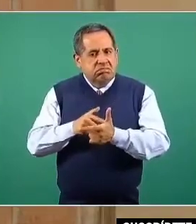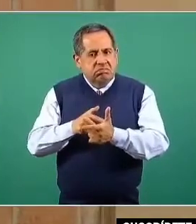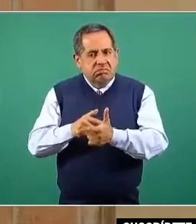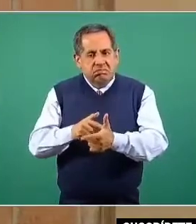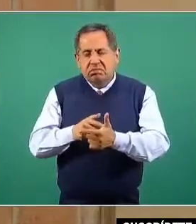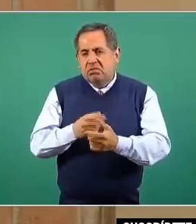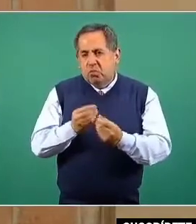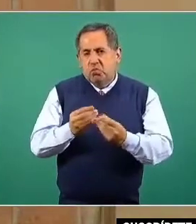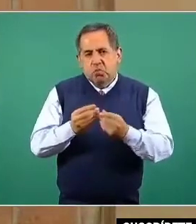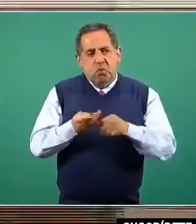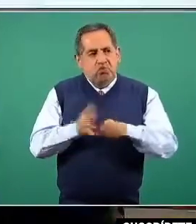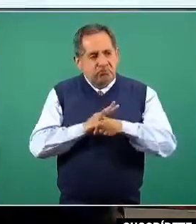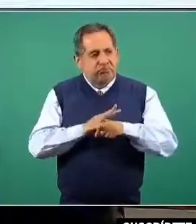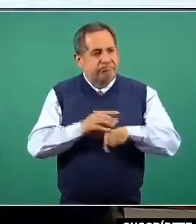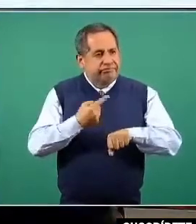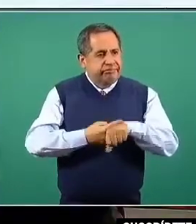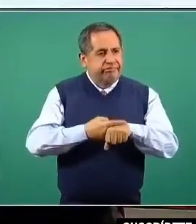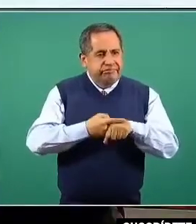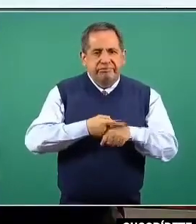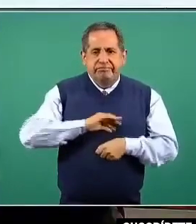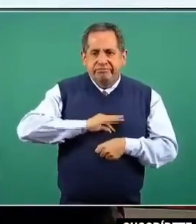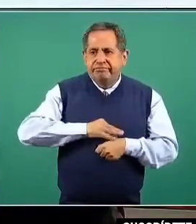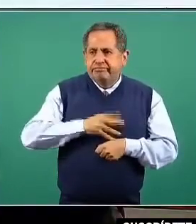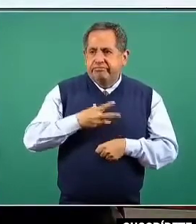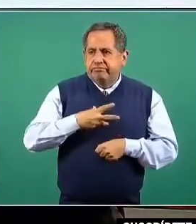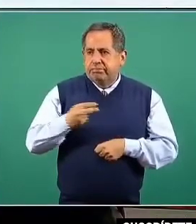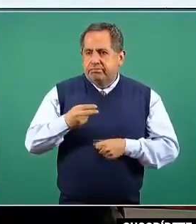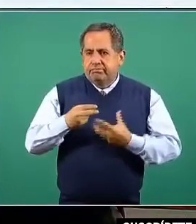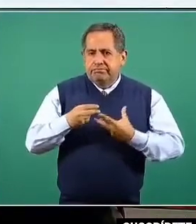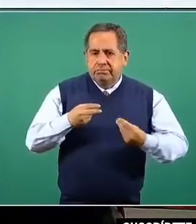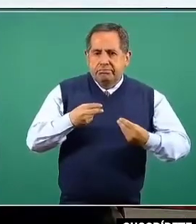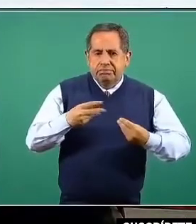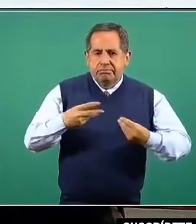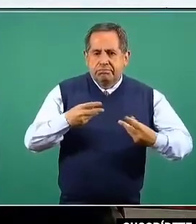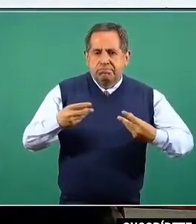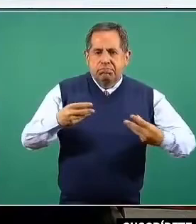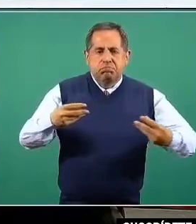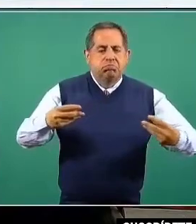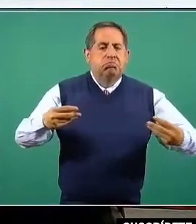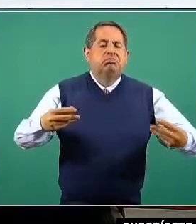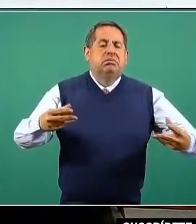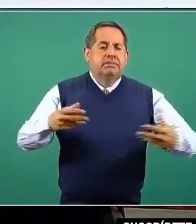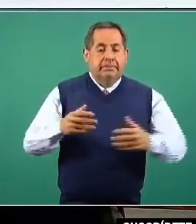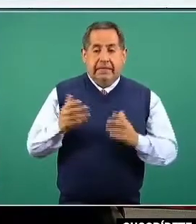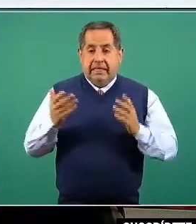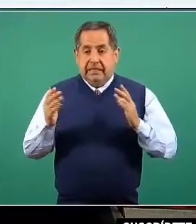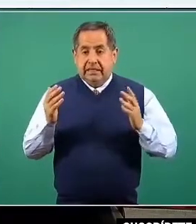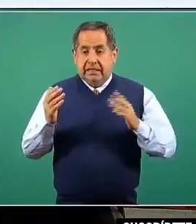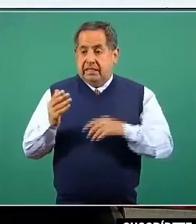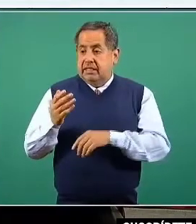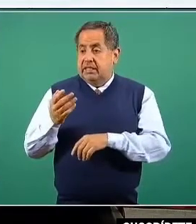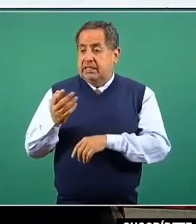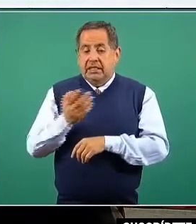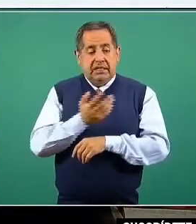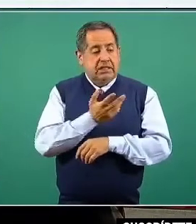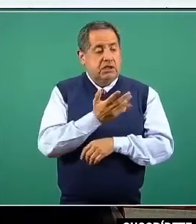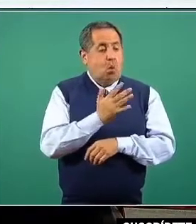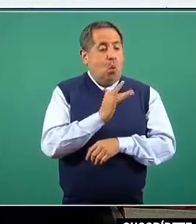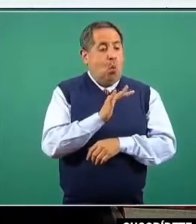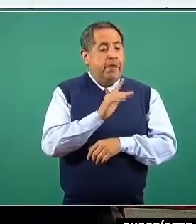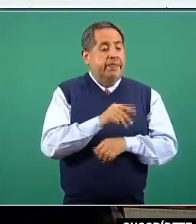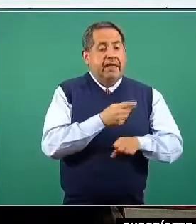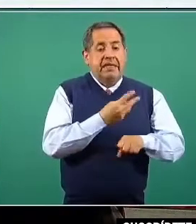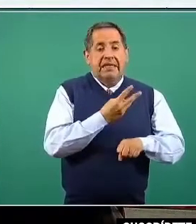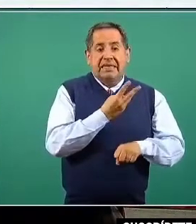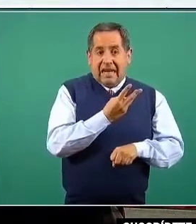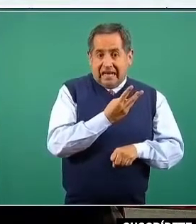Este incremento continúa en las últimas semanas, y específicamente para el comparativo entre la semana 53, que fue la última